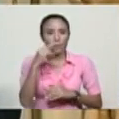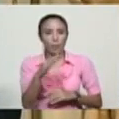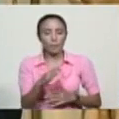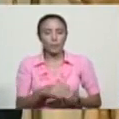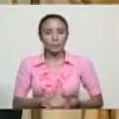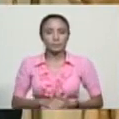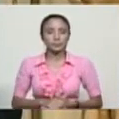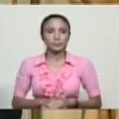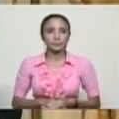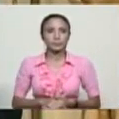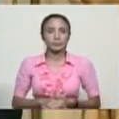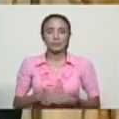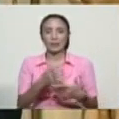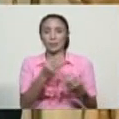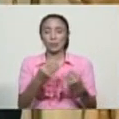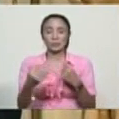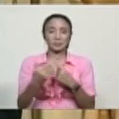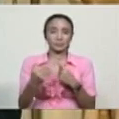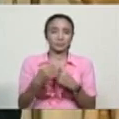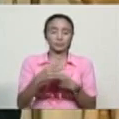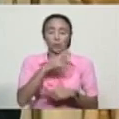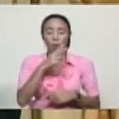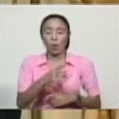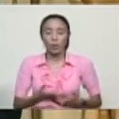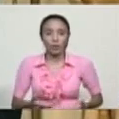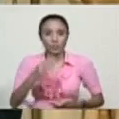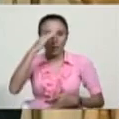medio de amenazas,